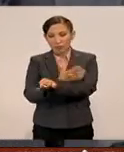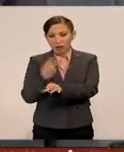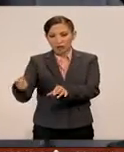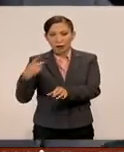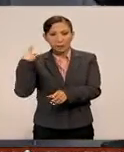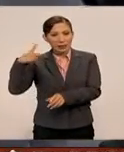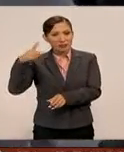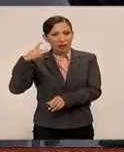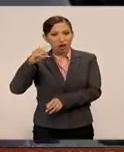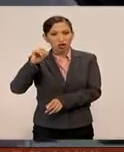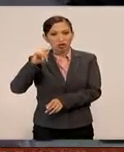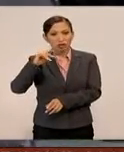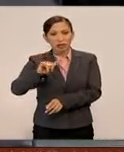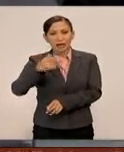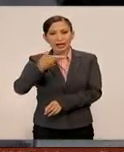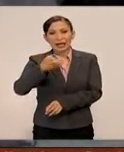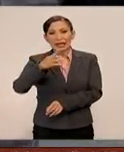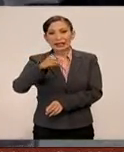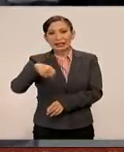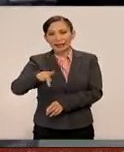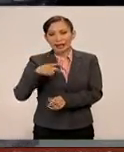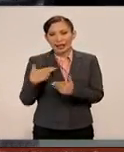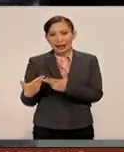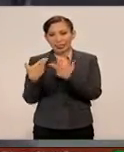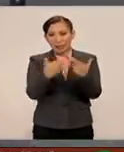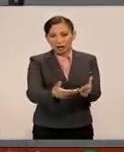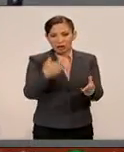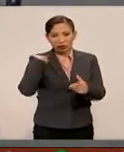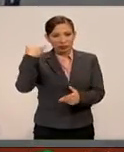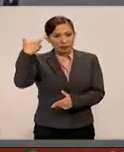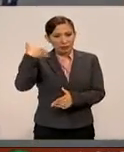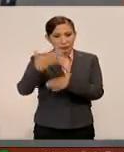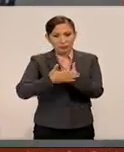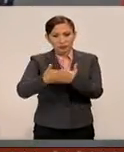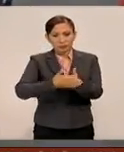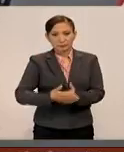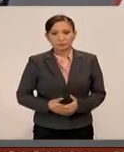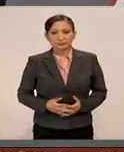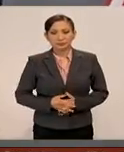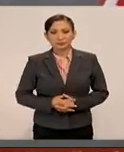del príncipe consorte Henrik y herederos de la corona.